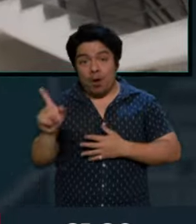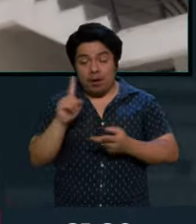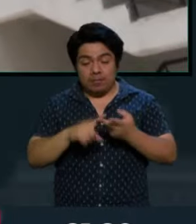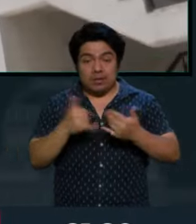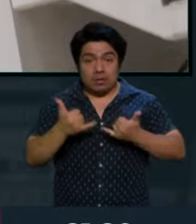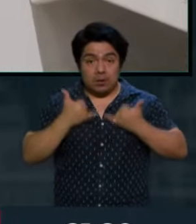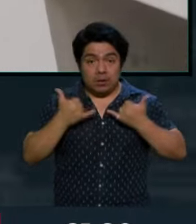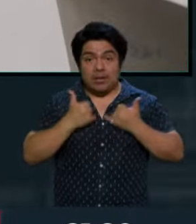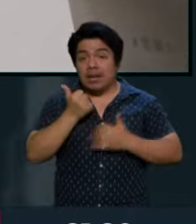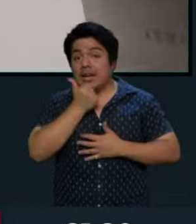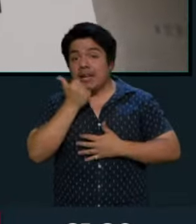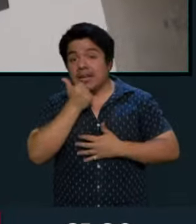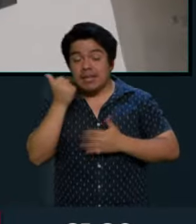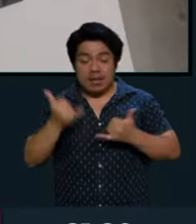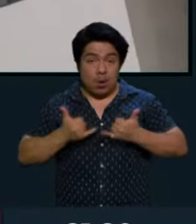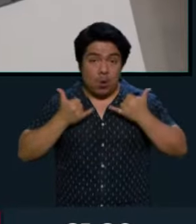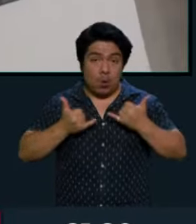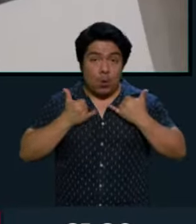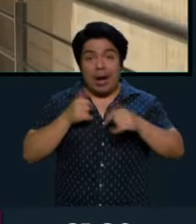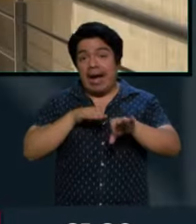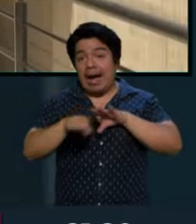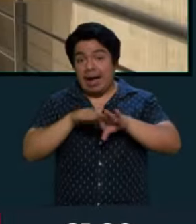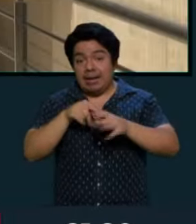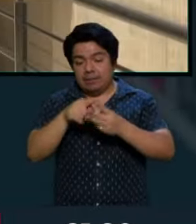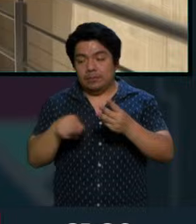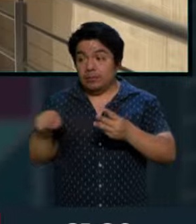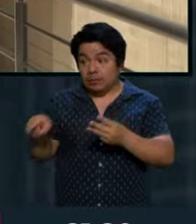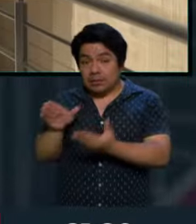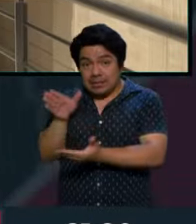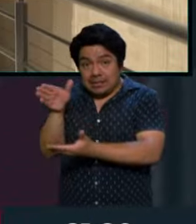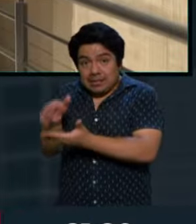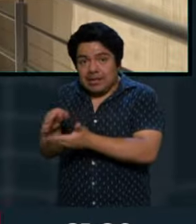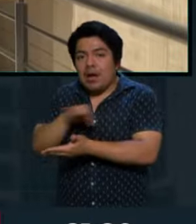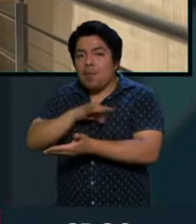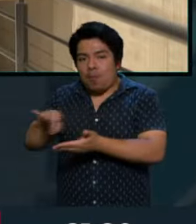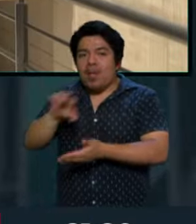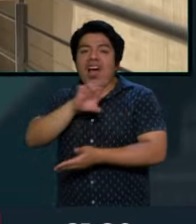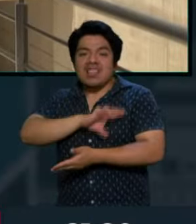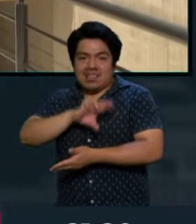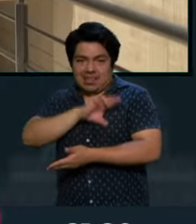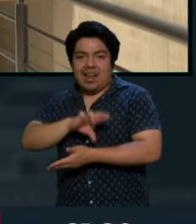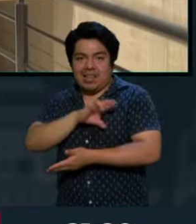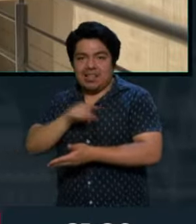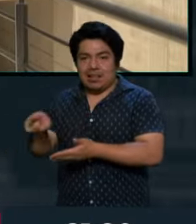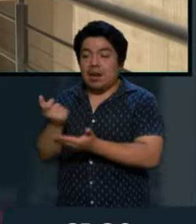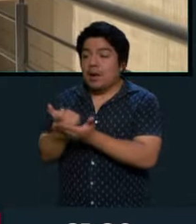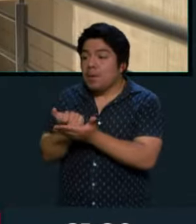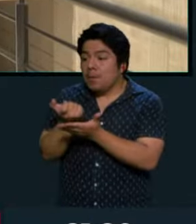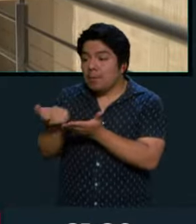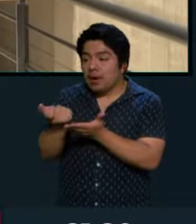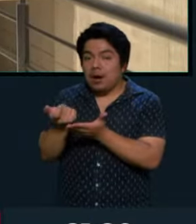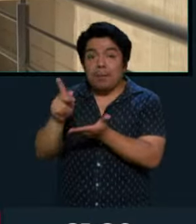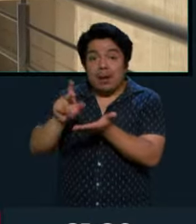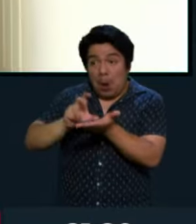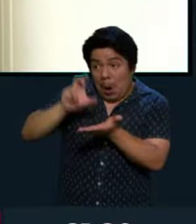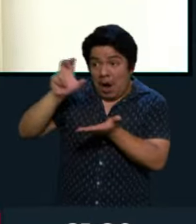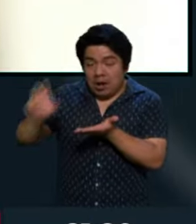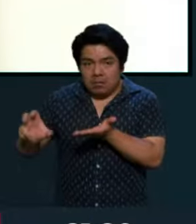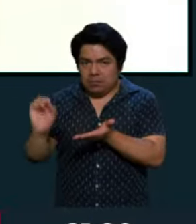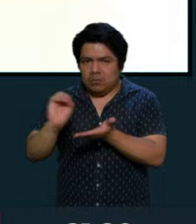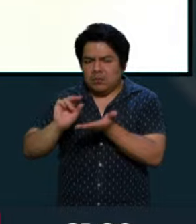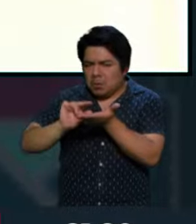jóvenes trabajadores, que podrán acceder a una vivienda pagando montos de renta